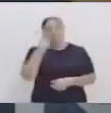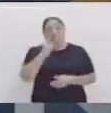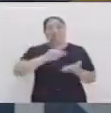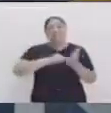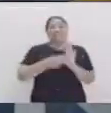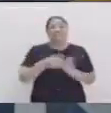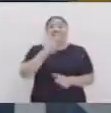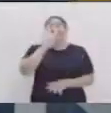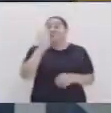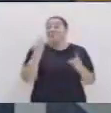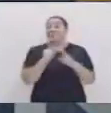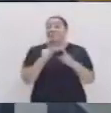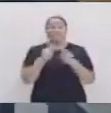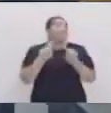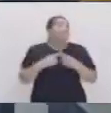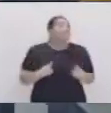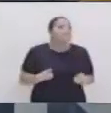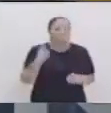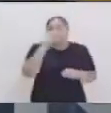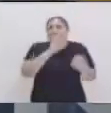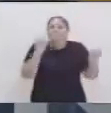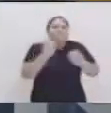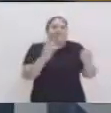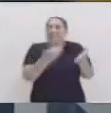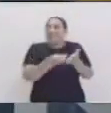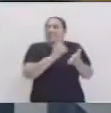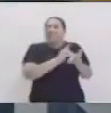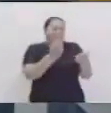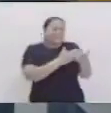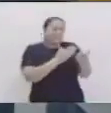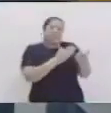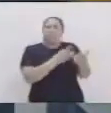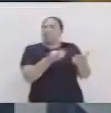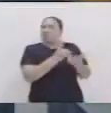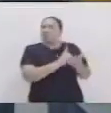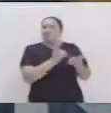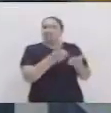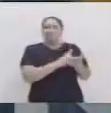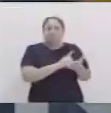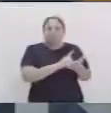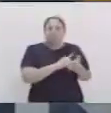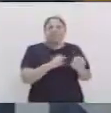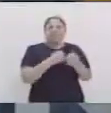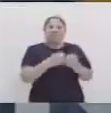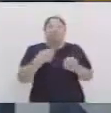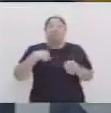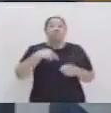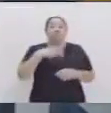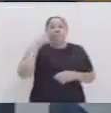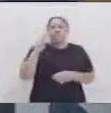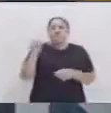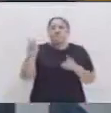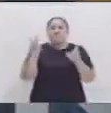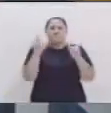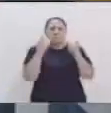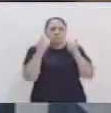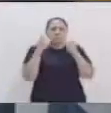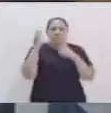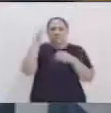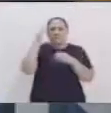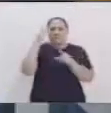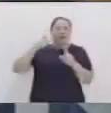de 4 palabras, pero en ningún momento utilizamos el diccionario. Para valernos de las claves de contexto lo podemos hacer de diversas